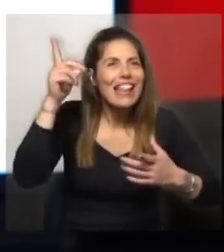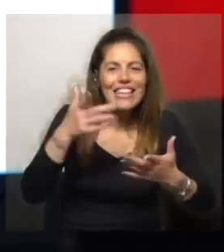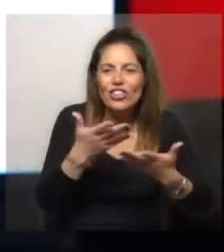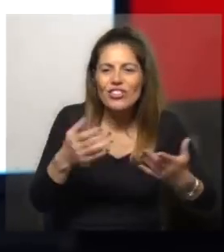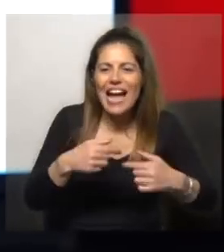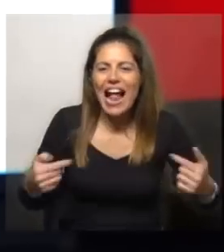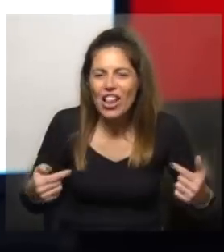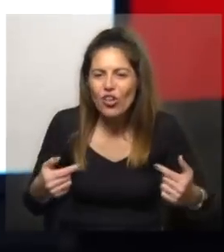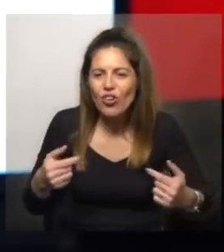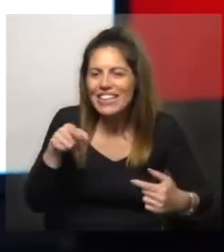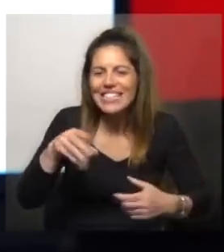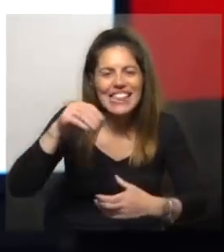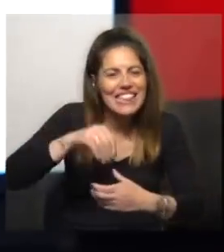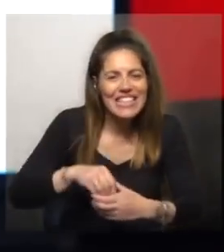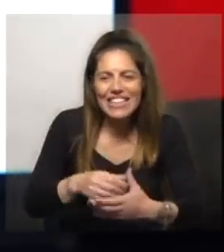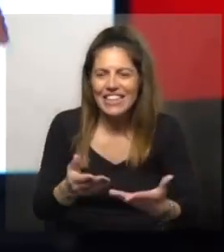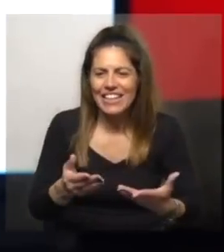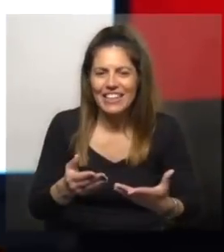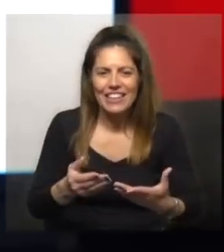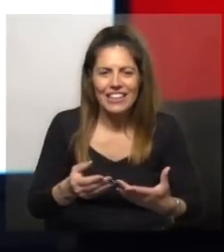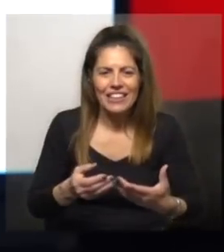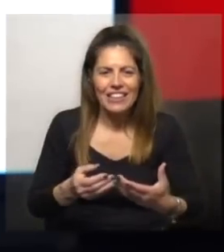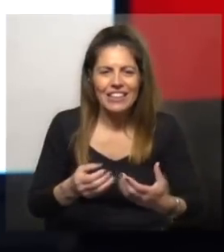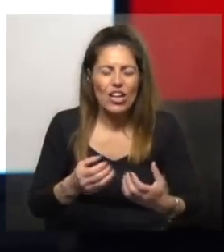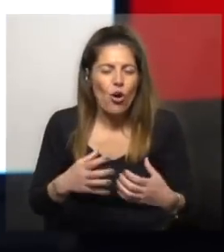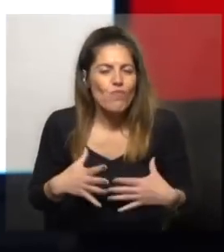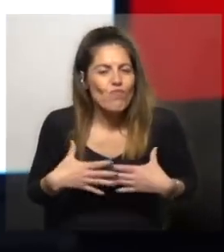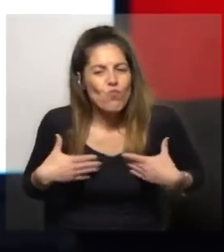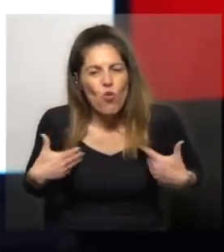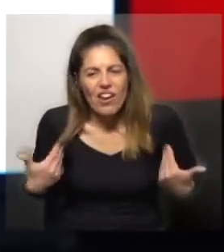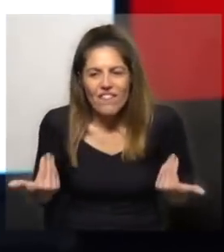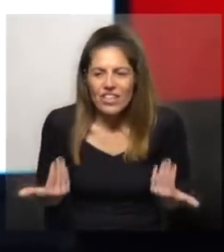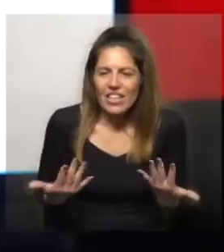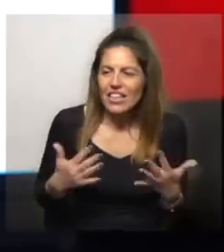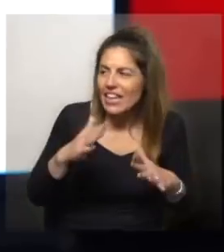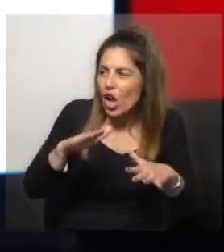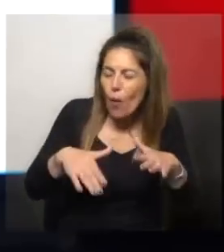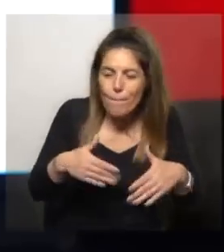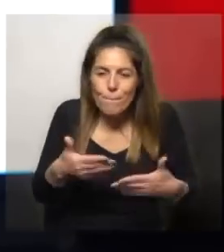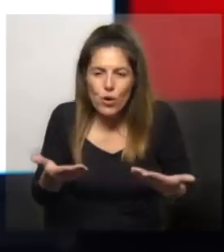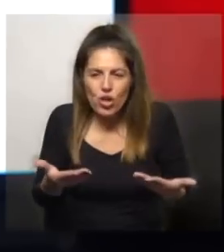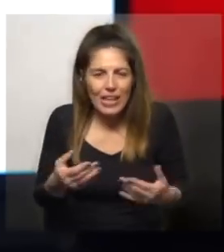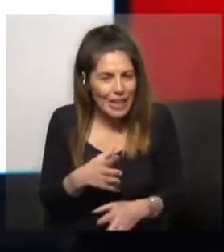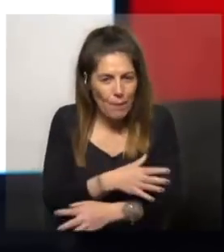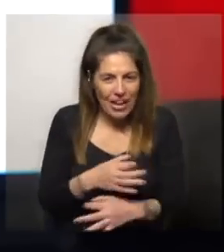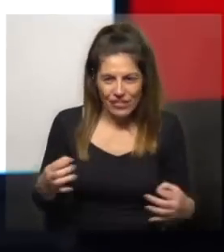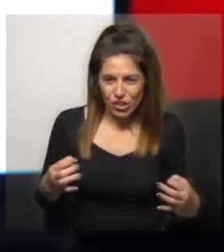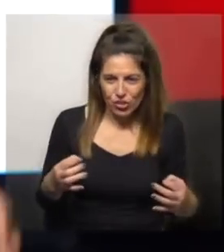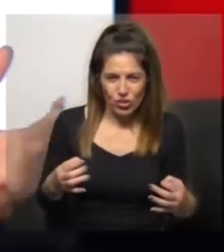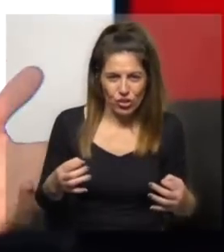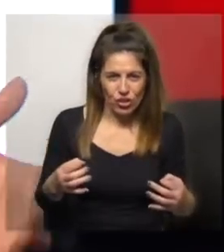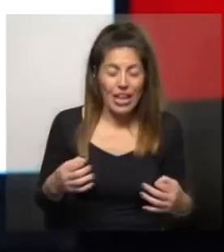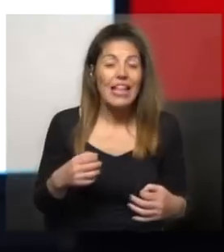algo que que conmueve que convoca que y es maravilloso Entonces en realidad